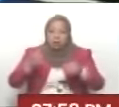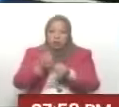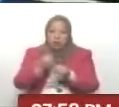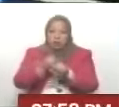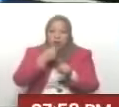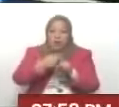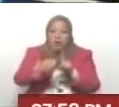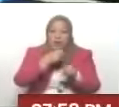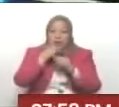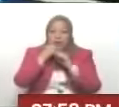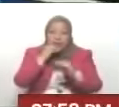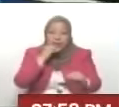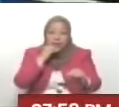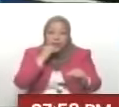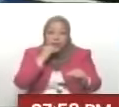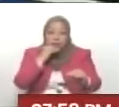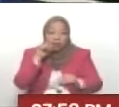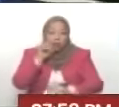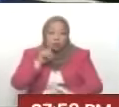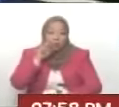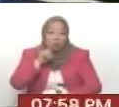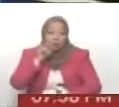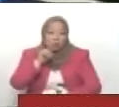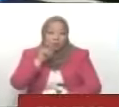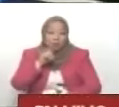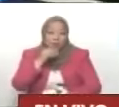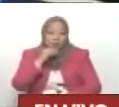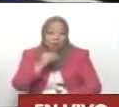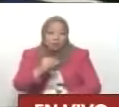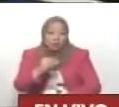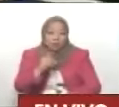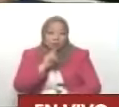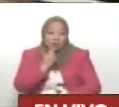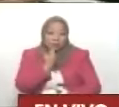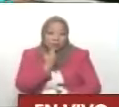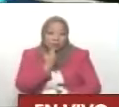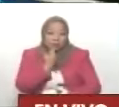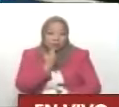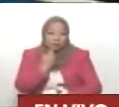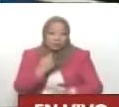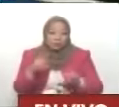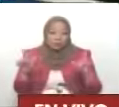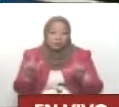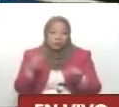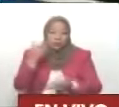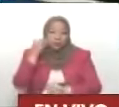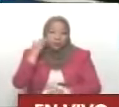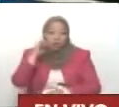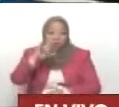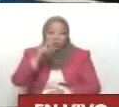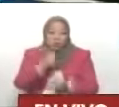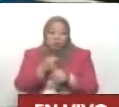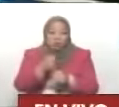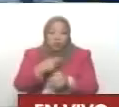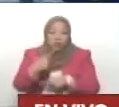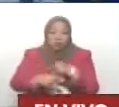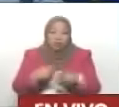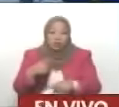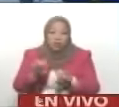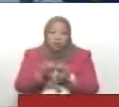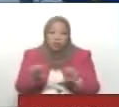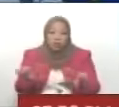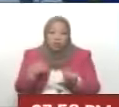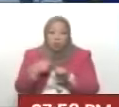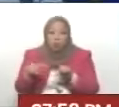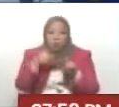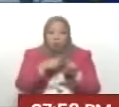batalla a la mentira y ganarle la batalla a las grandes plataformas comunicacionales, empezar a educarnos en